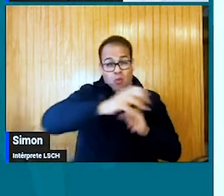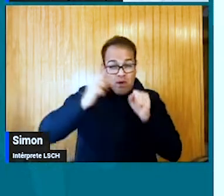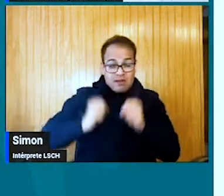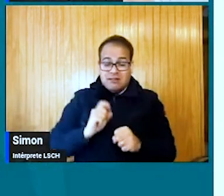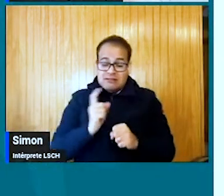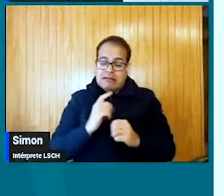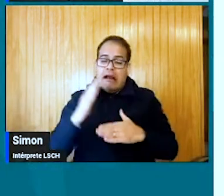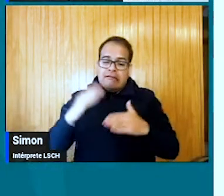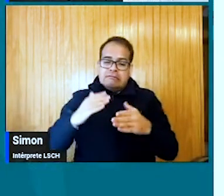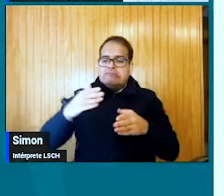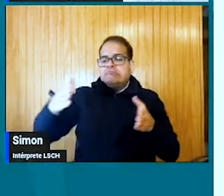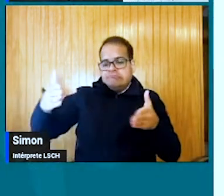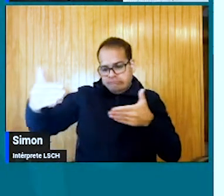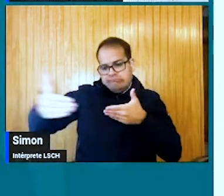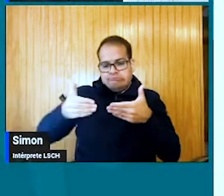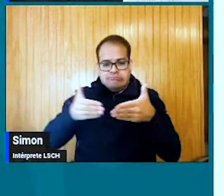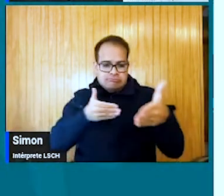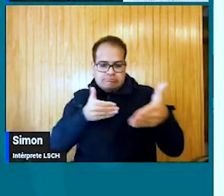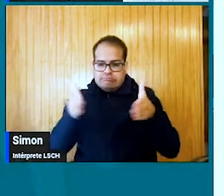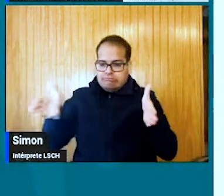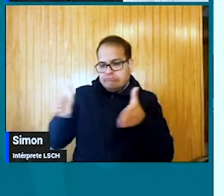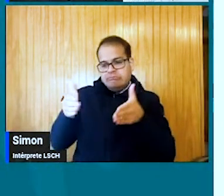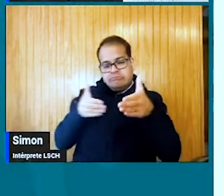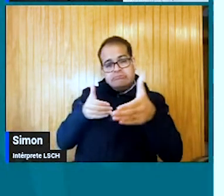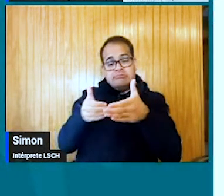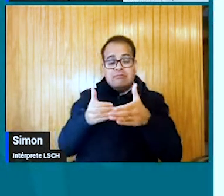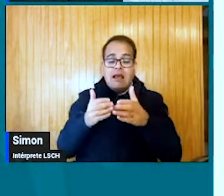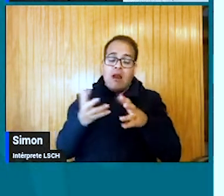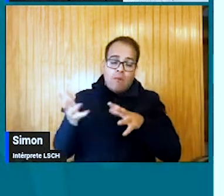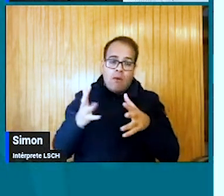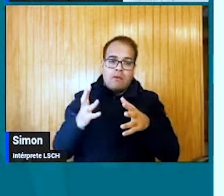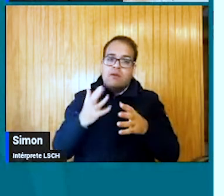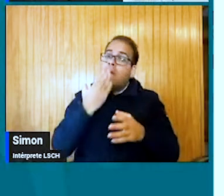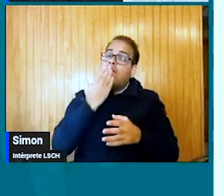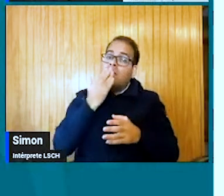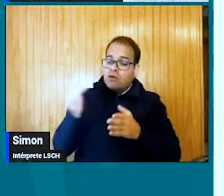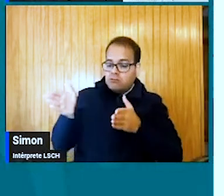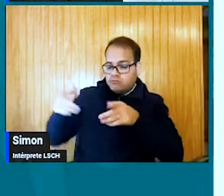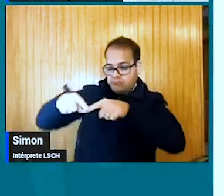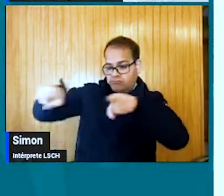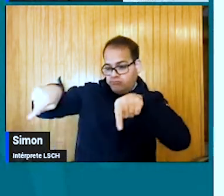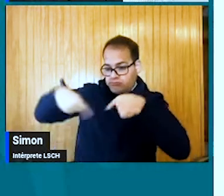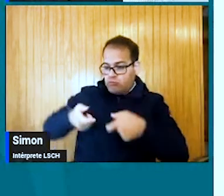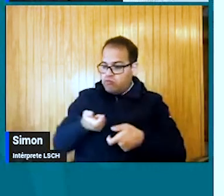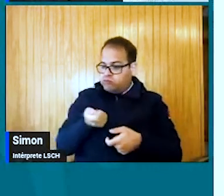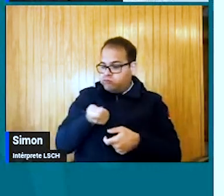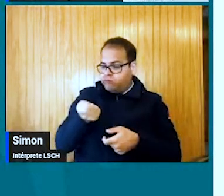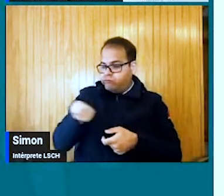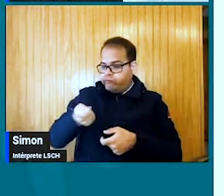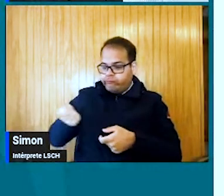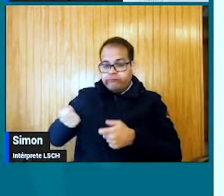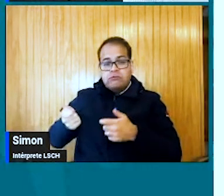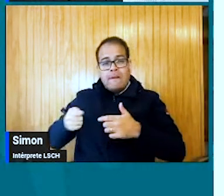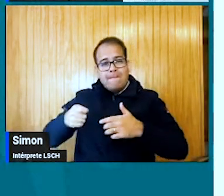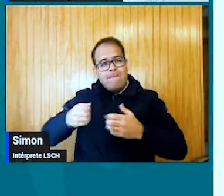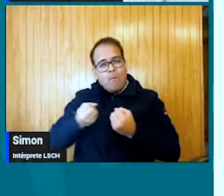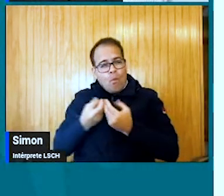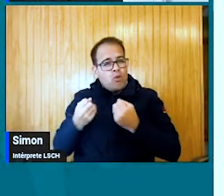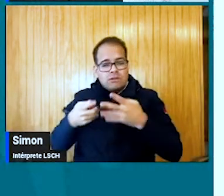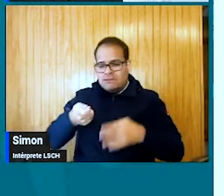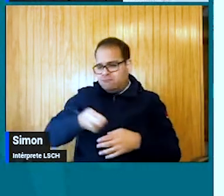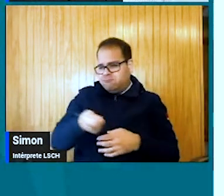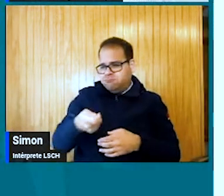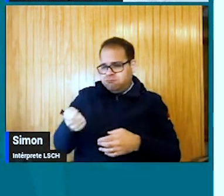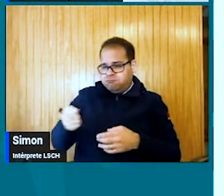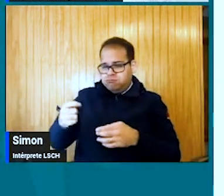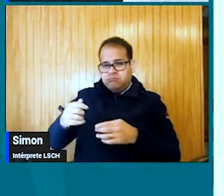Los días antes yo empiezo a echar agua por sectores, tratar de meter la mayor cantidad de agua, de